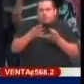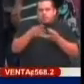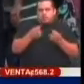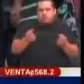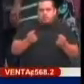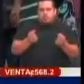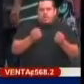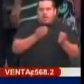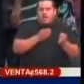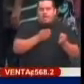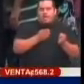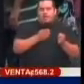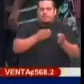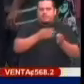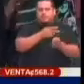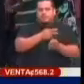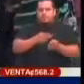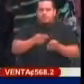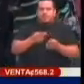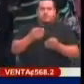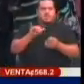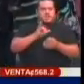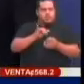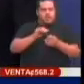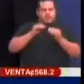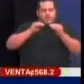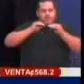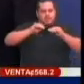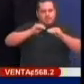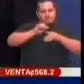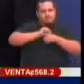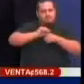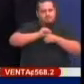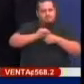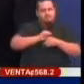capacitación. La Comisión de Ingreso y